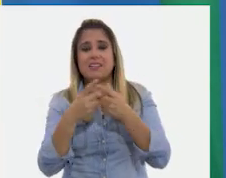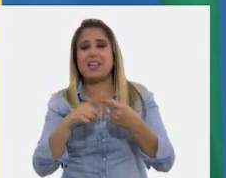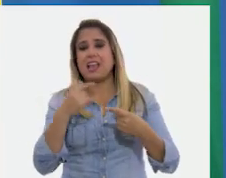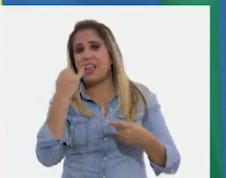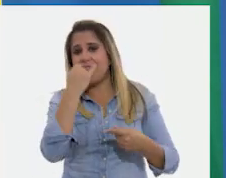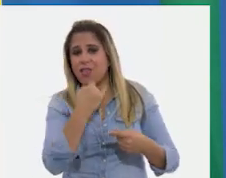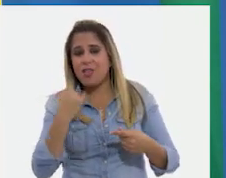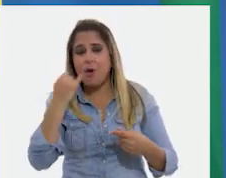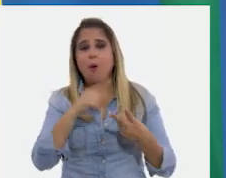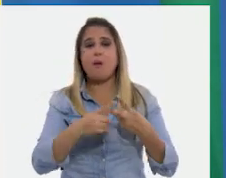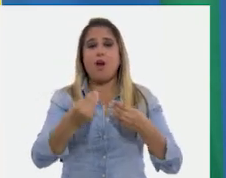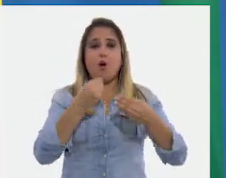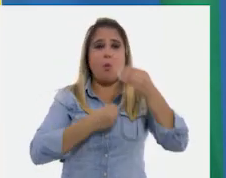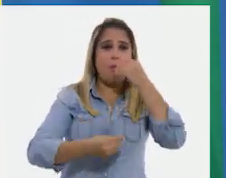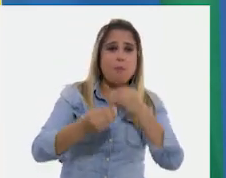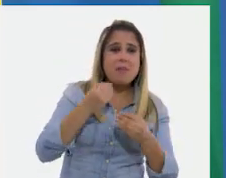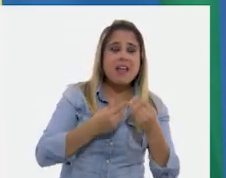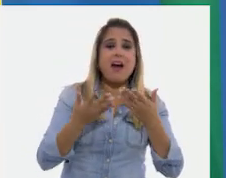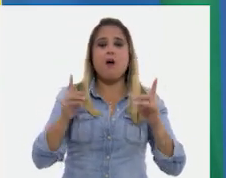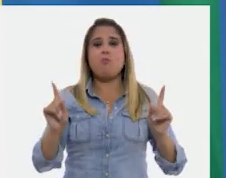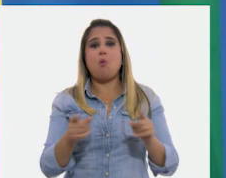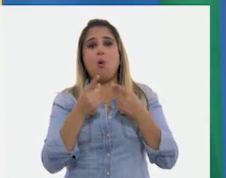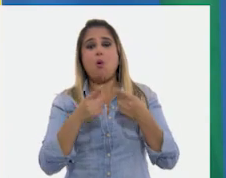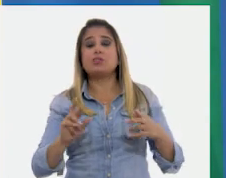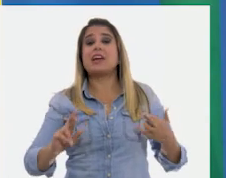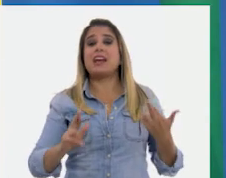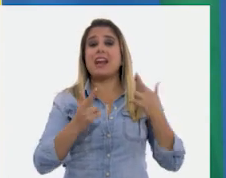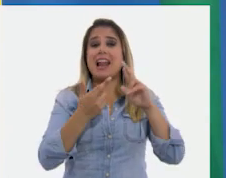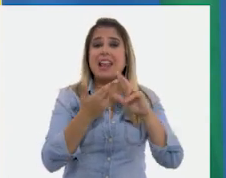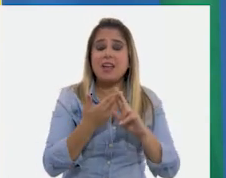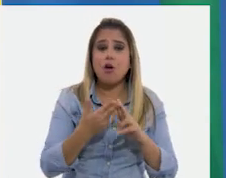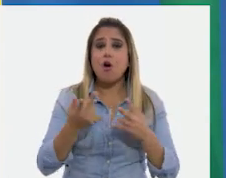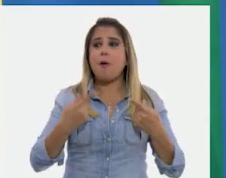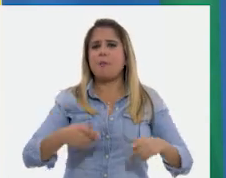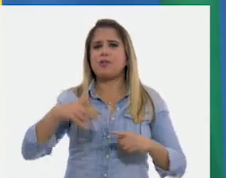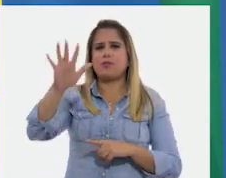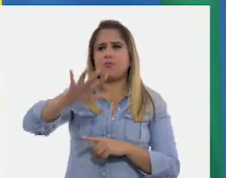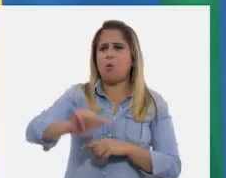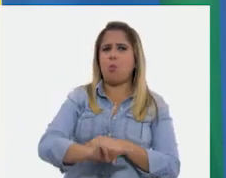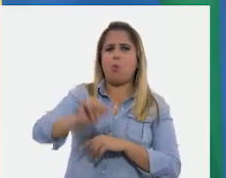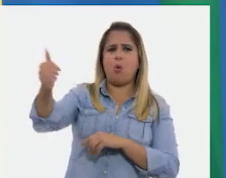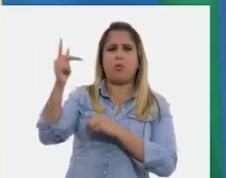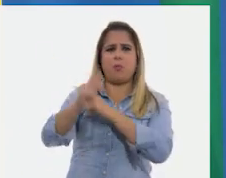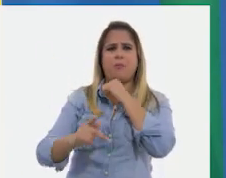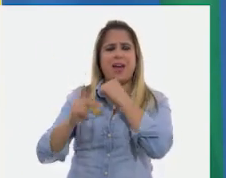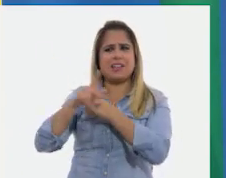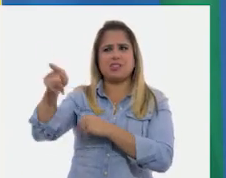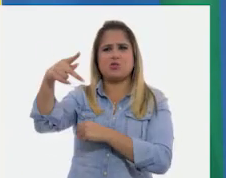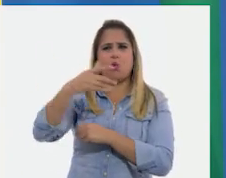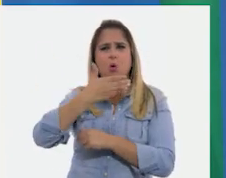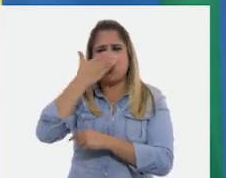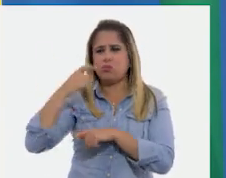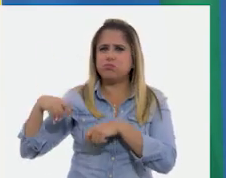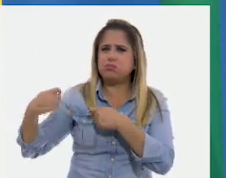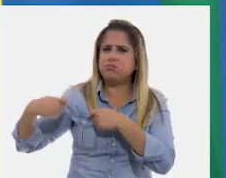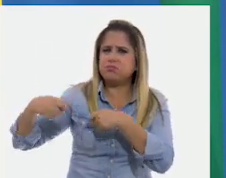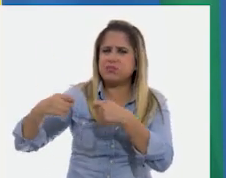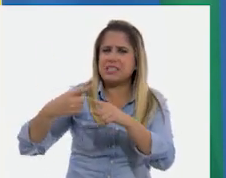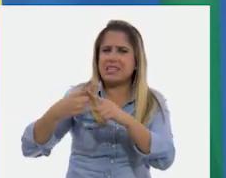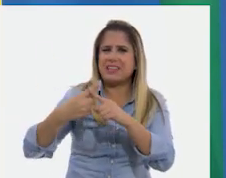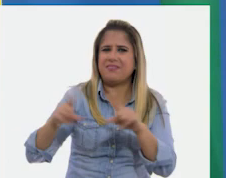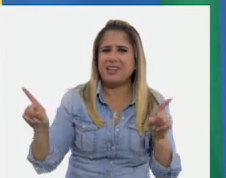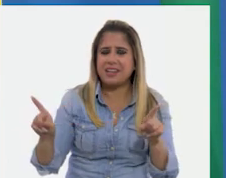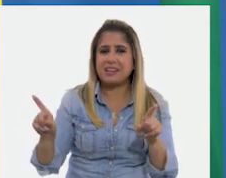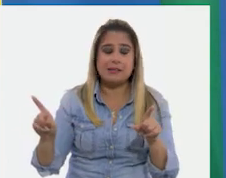los alimentos, la música, la religión, las creencias de las personas. Y bueno, pues muchas veces extrañan cómo vivían en